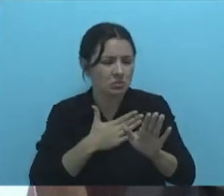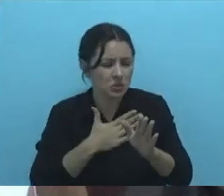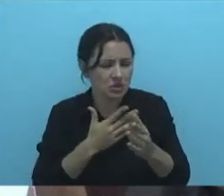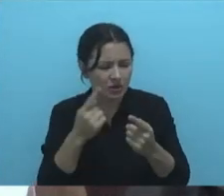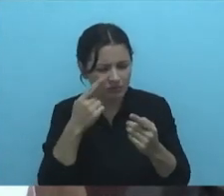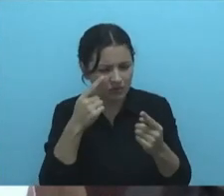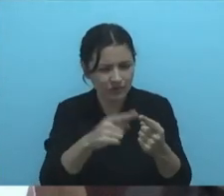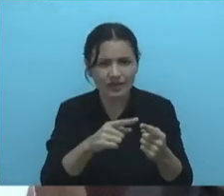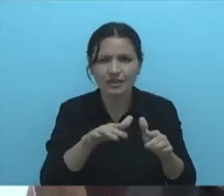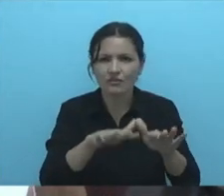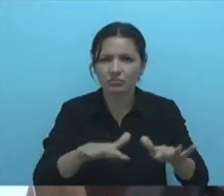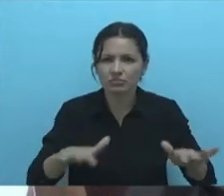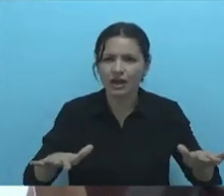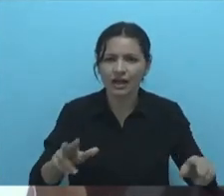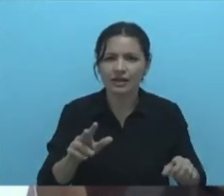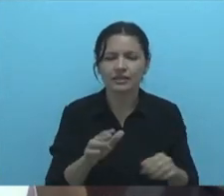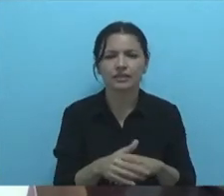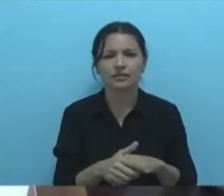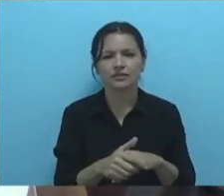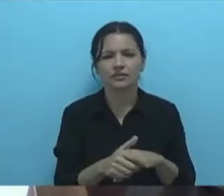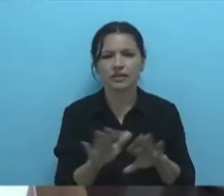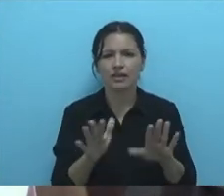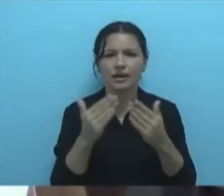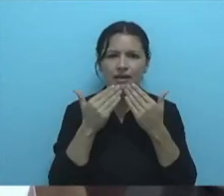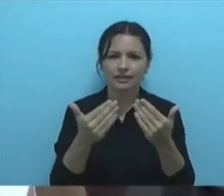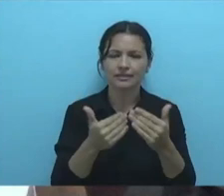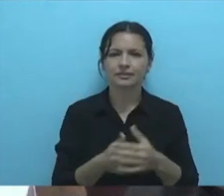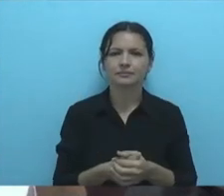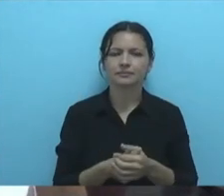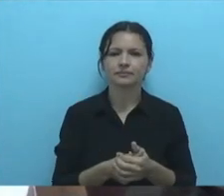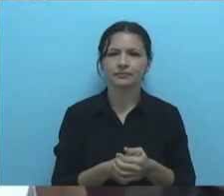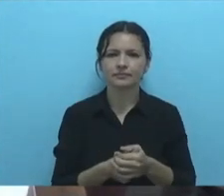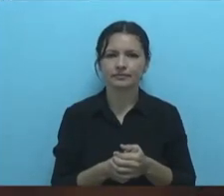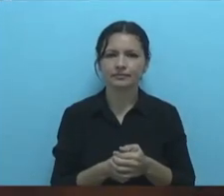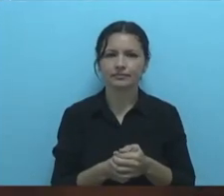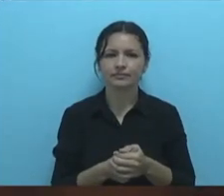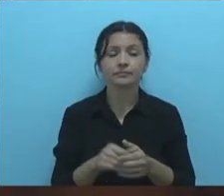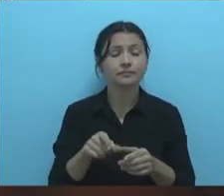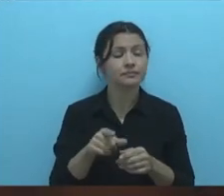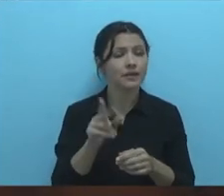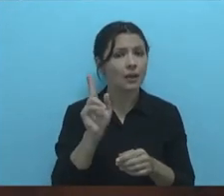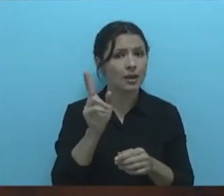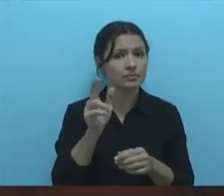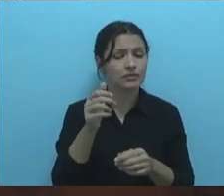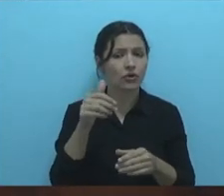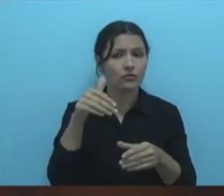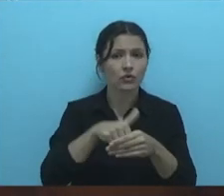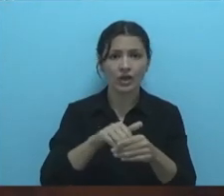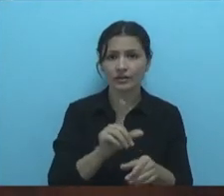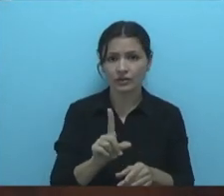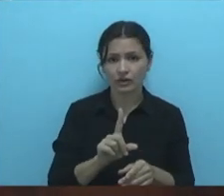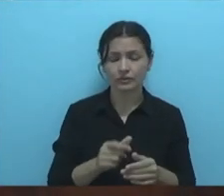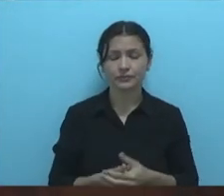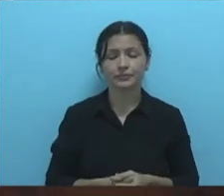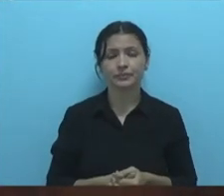a los niños duerman en las comisiones Muchas gracias señor presidente Gracias diputada voy a poner a consideración el pedido de